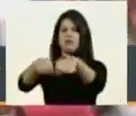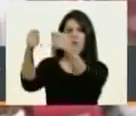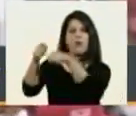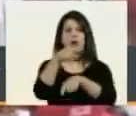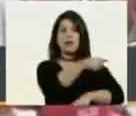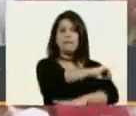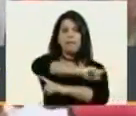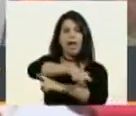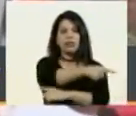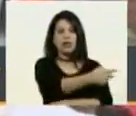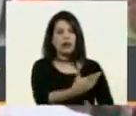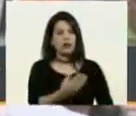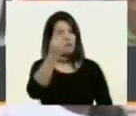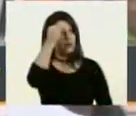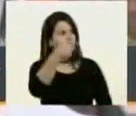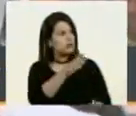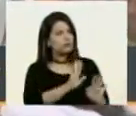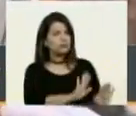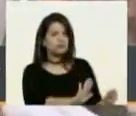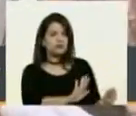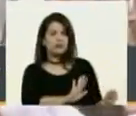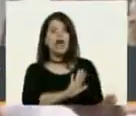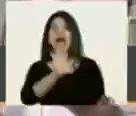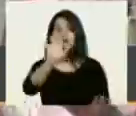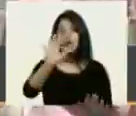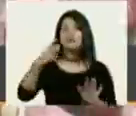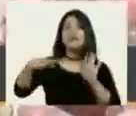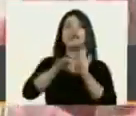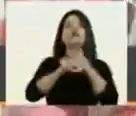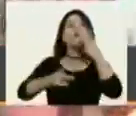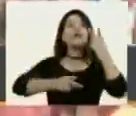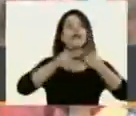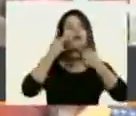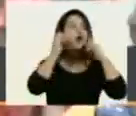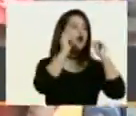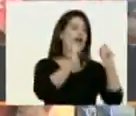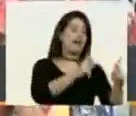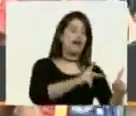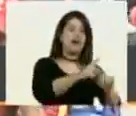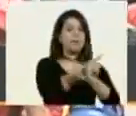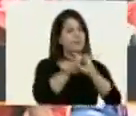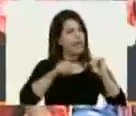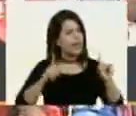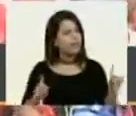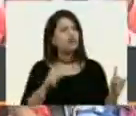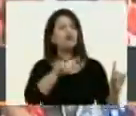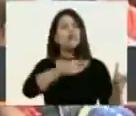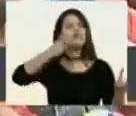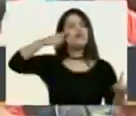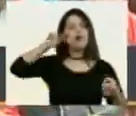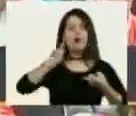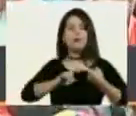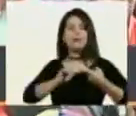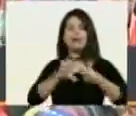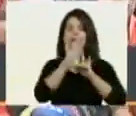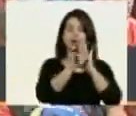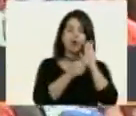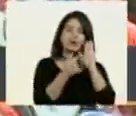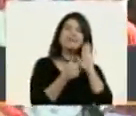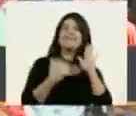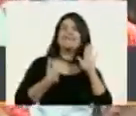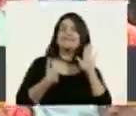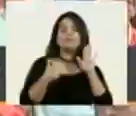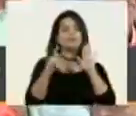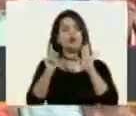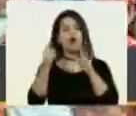tiene que tener un freno. ¿Son los derechos políticos solo cuando les convienen, los derechos políticos electorales, o solo son las ambiciones personales de grupo?